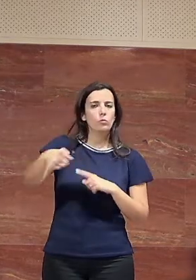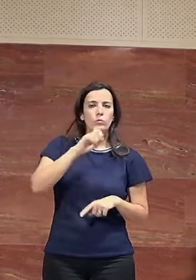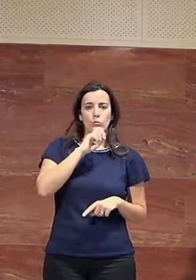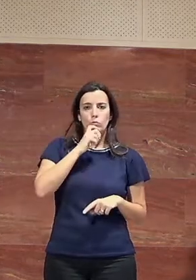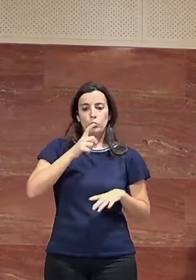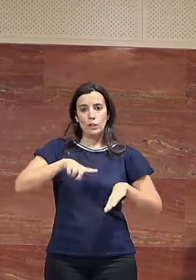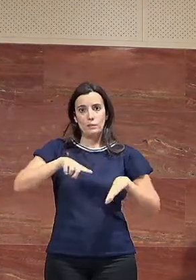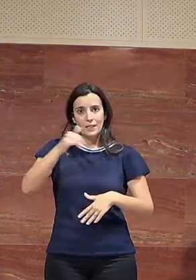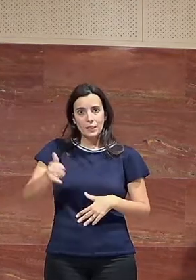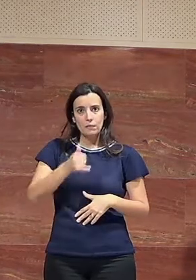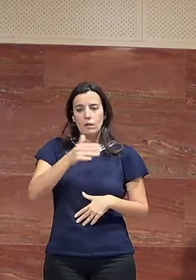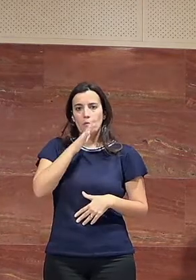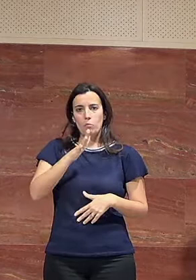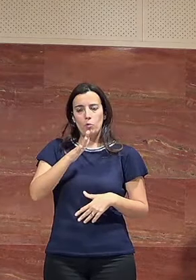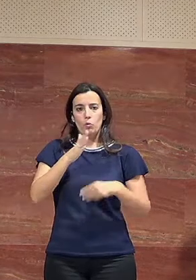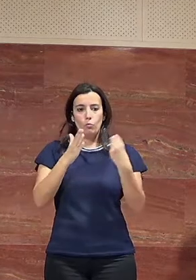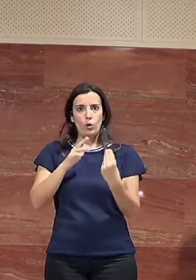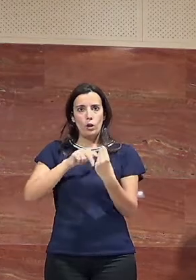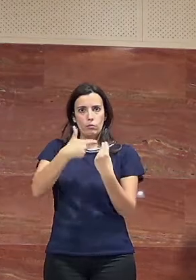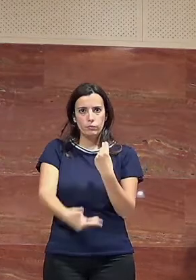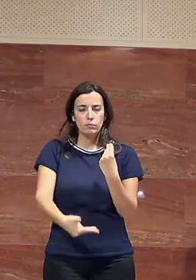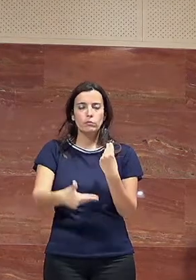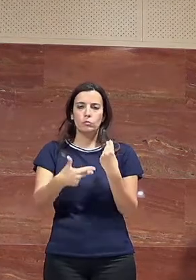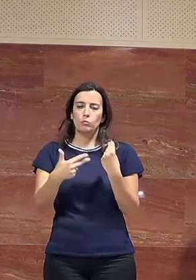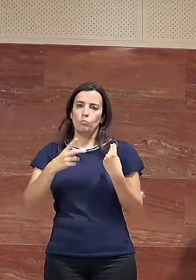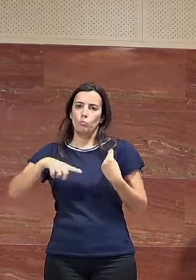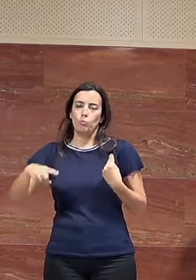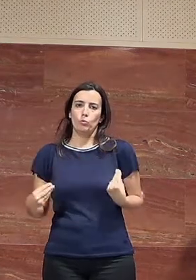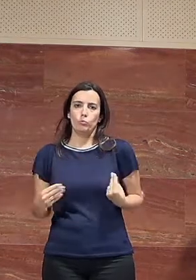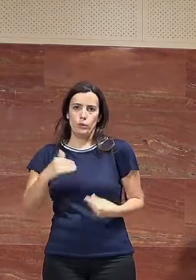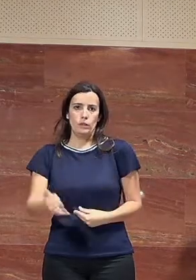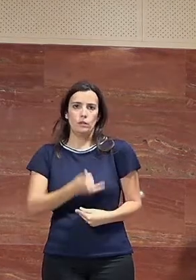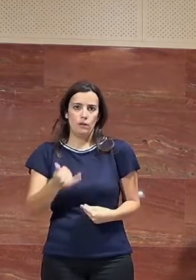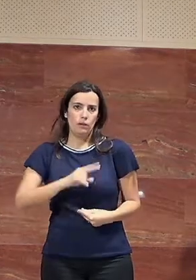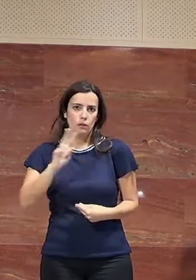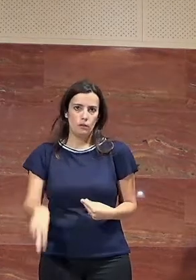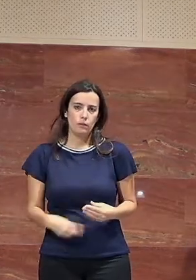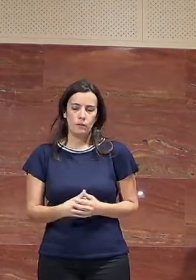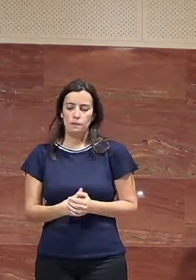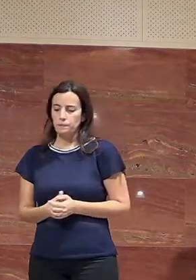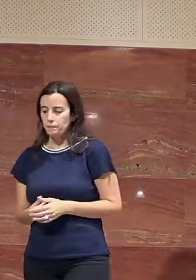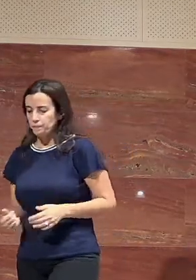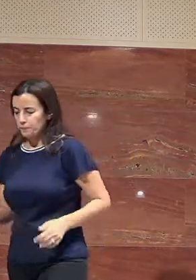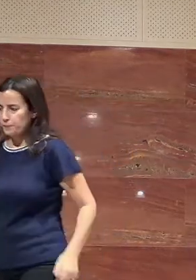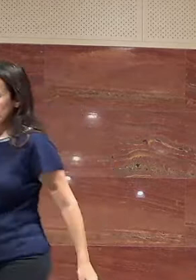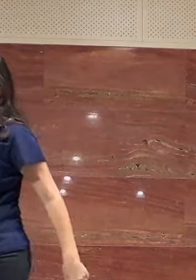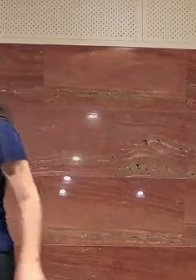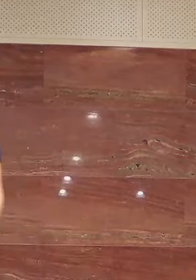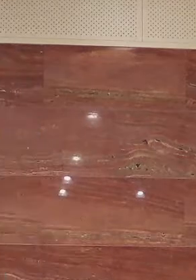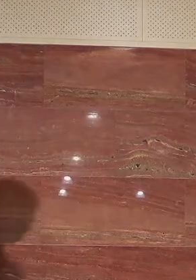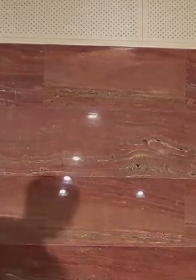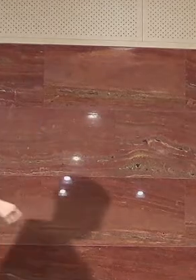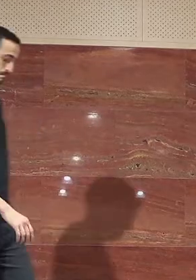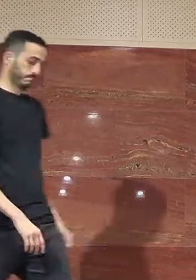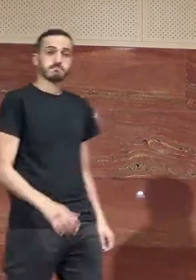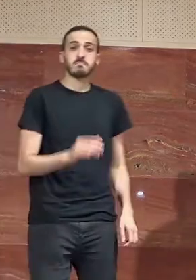meses de baja por un volardo, pues son muchos meses de baja, ¿no? Entonces sería interesante. Y ahora que están surgiendo